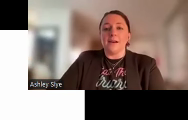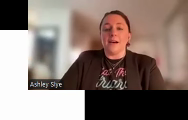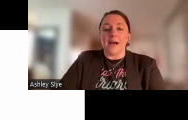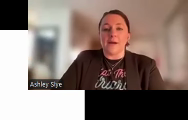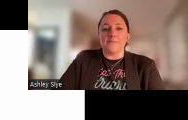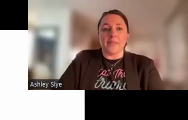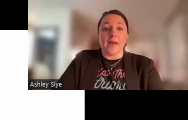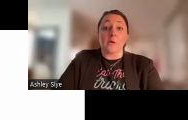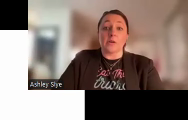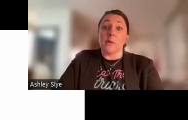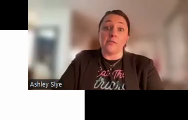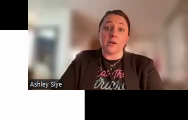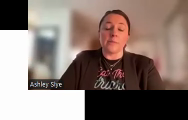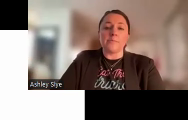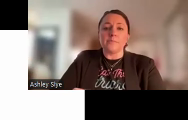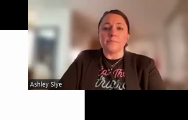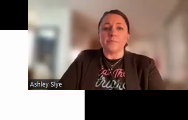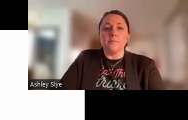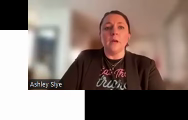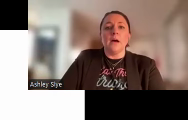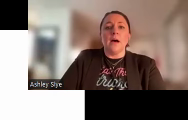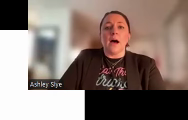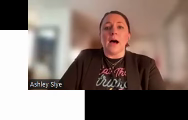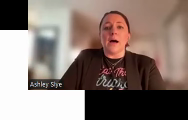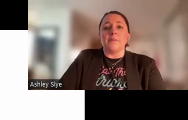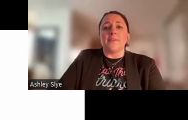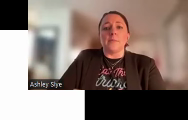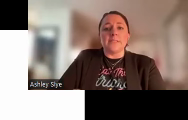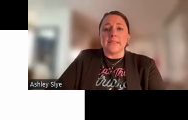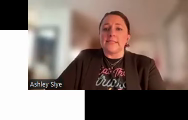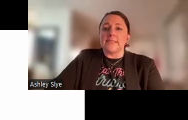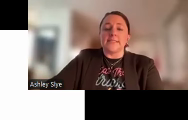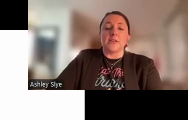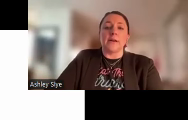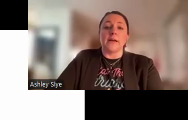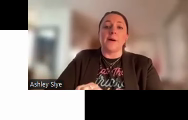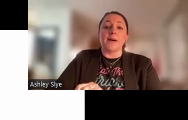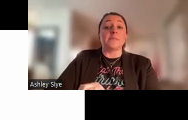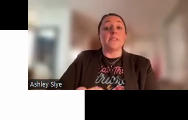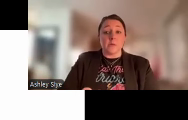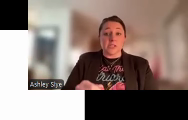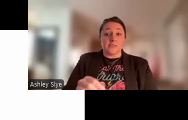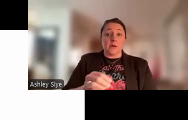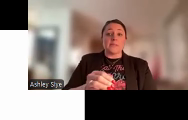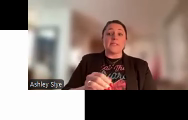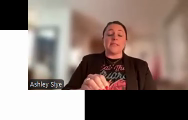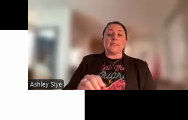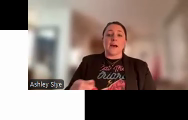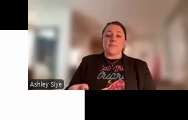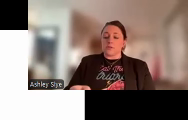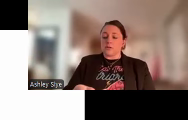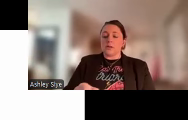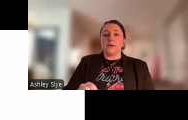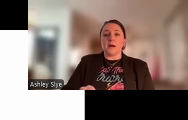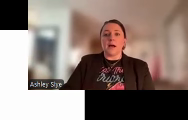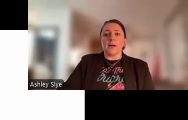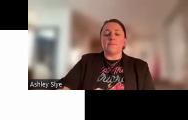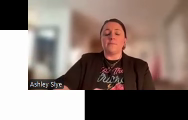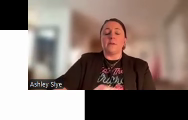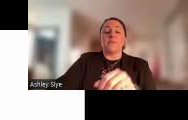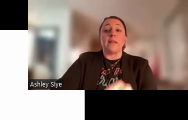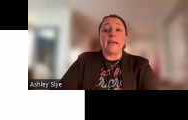persona. Tenemos que tener en cuenta la autonomía que las personas tienen sobre sus propios